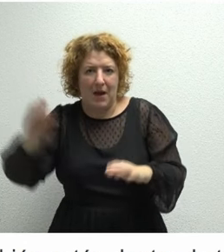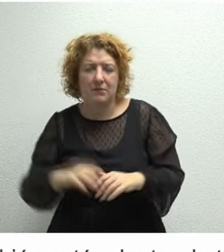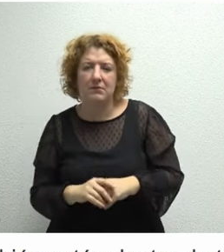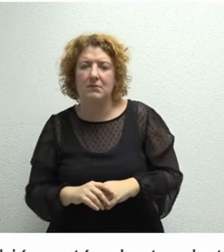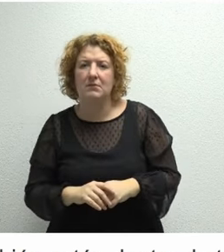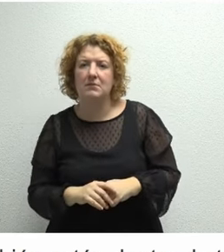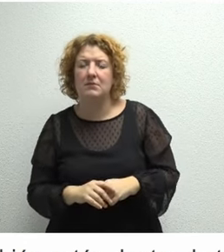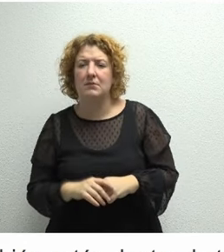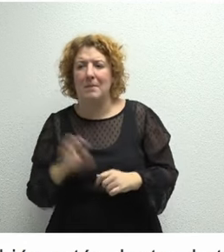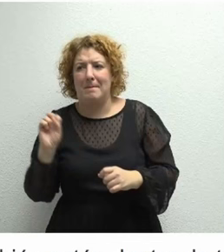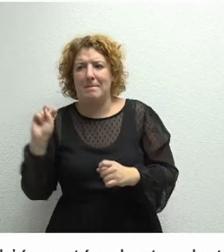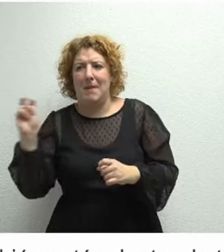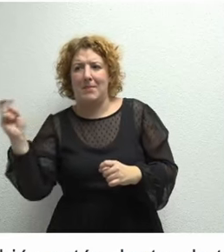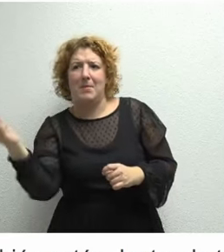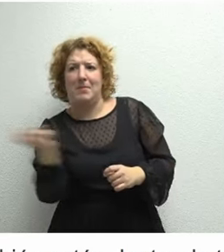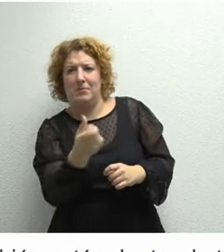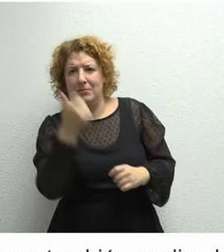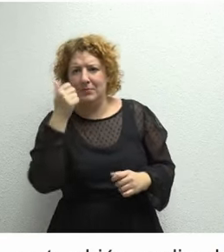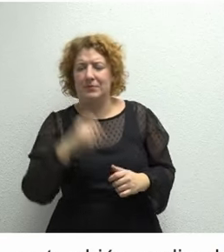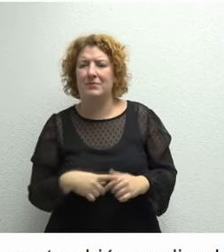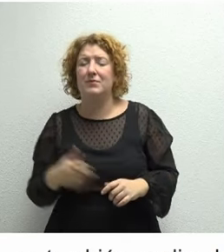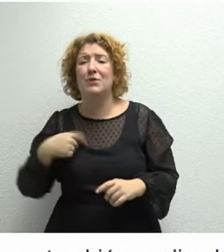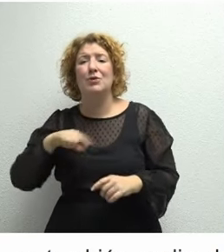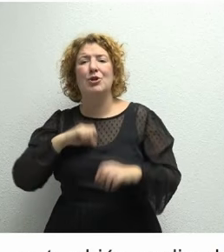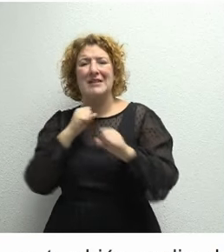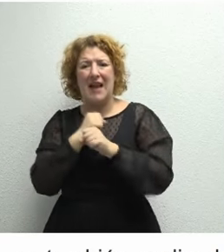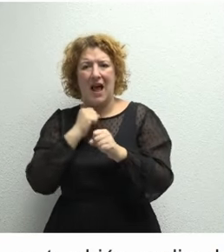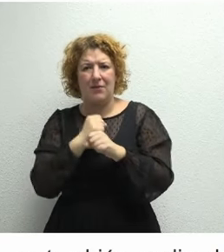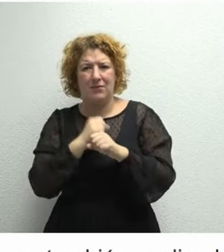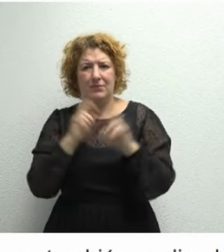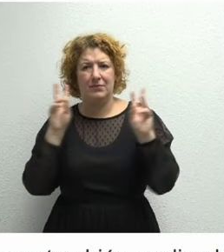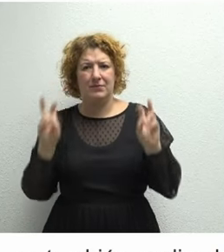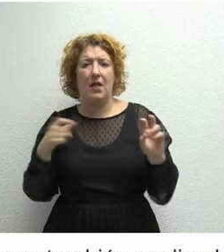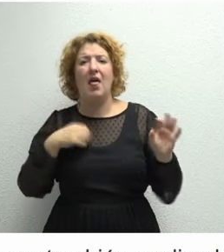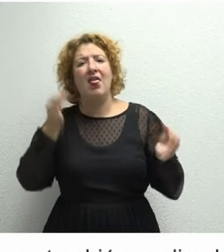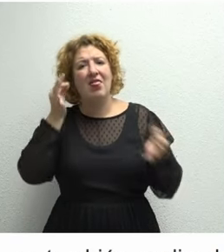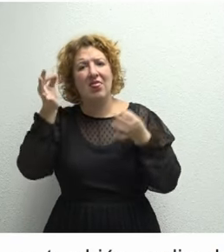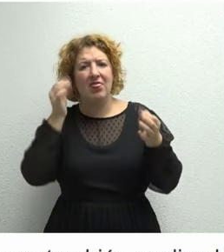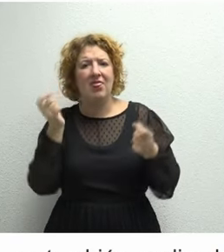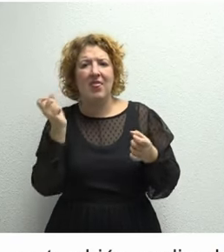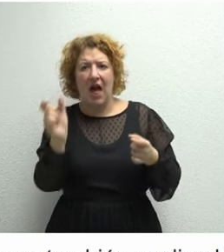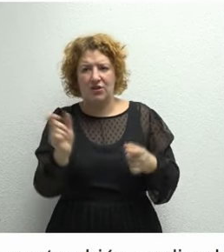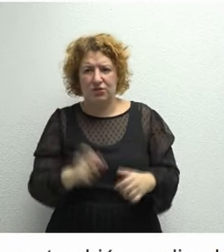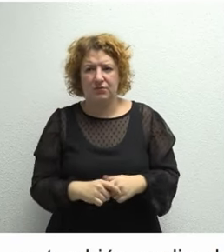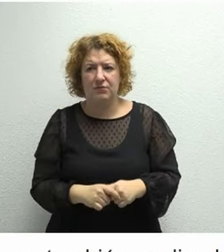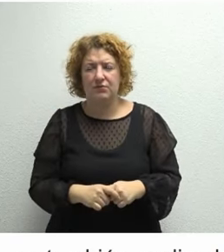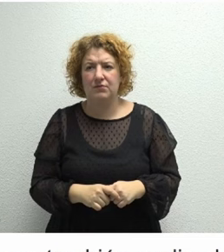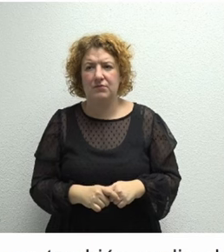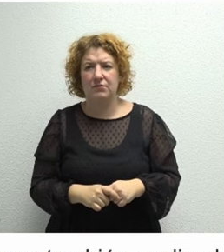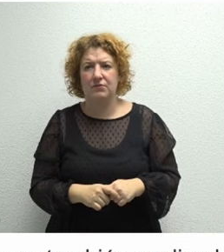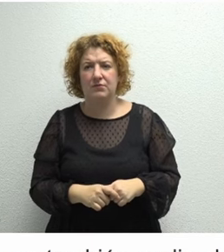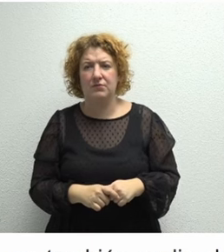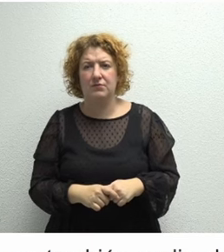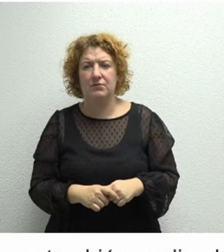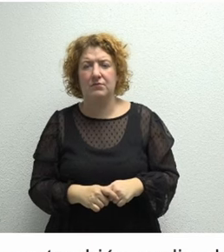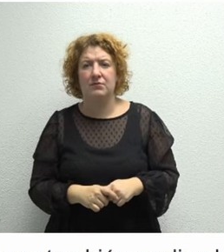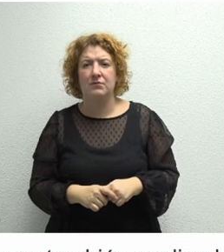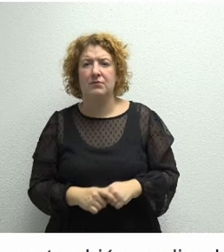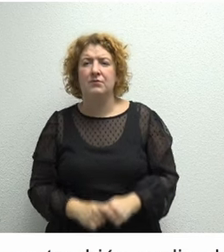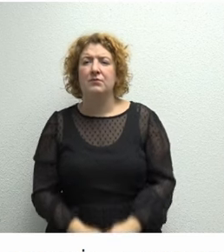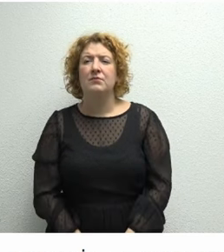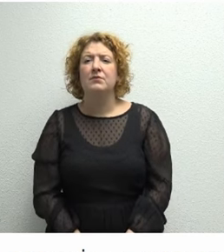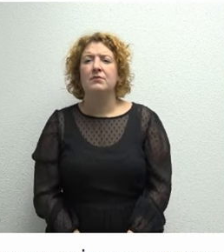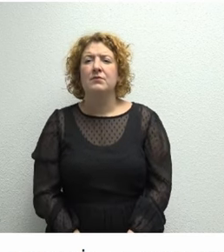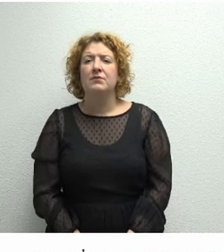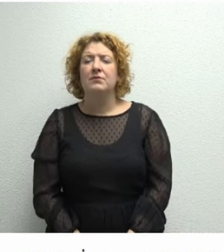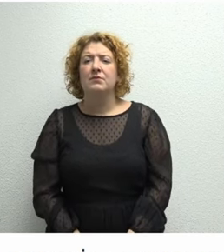de del trabajo que hacemos en la sección y ahora voy a hablar un poco de datos no esa parte que se ve desde desde arriba no eh